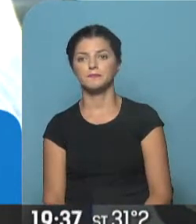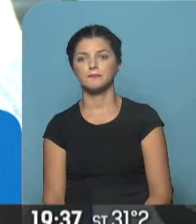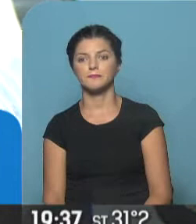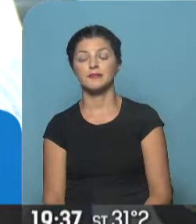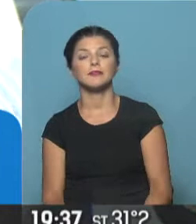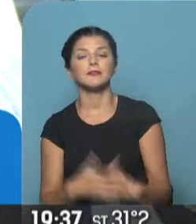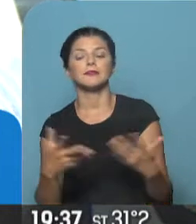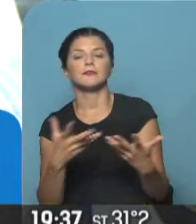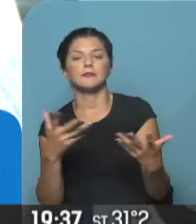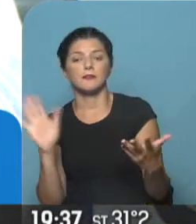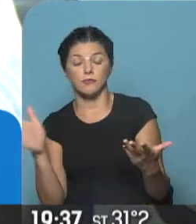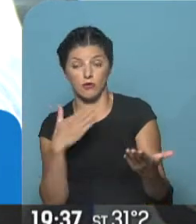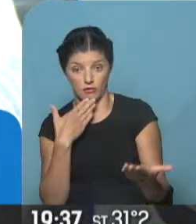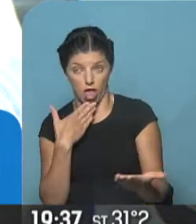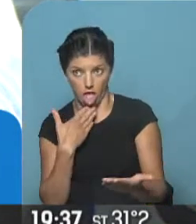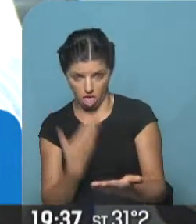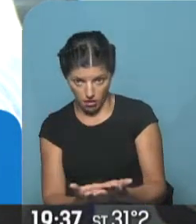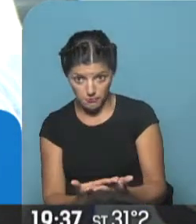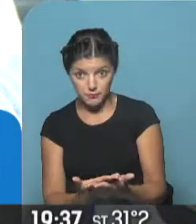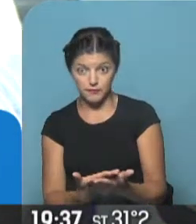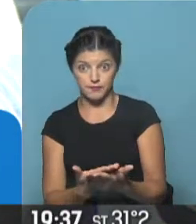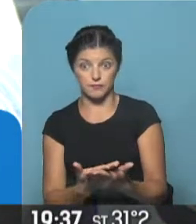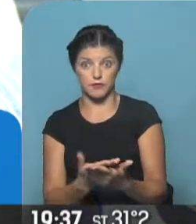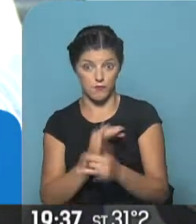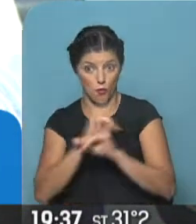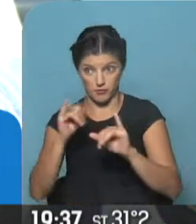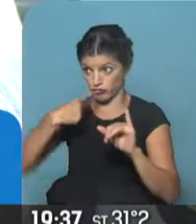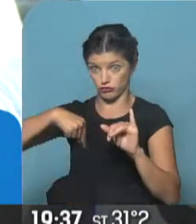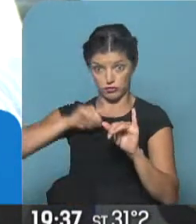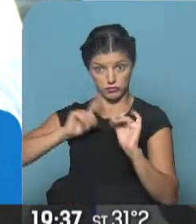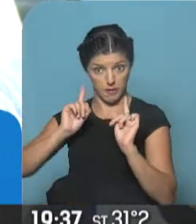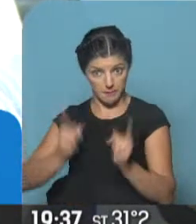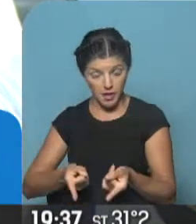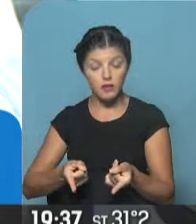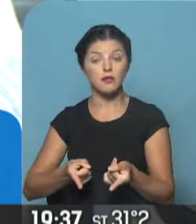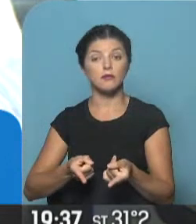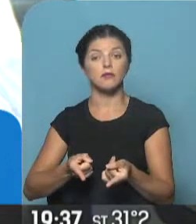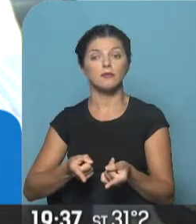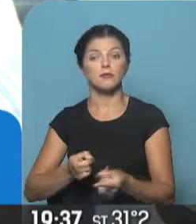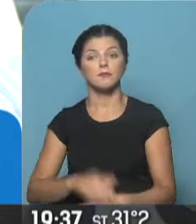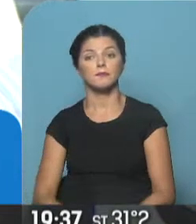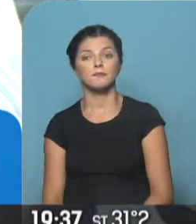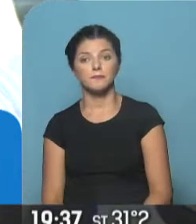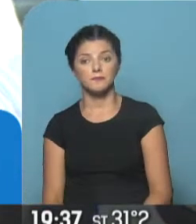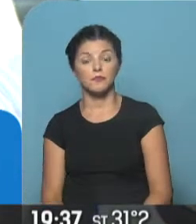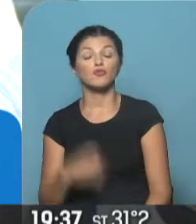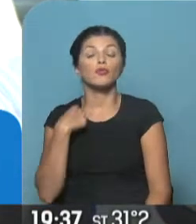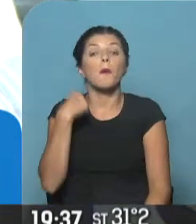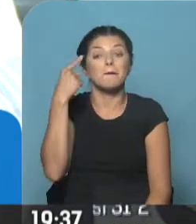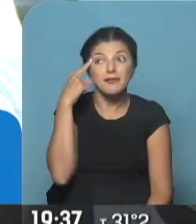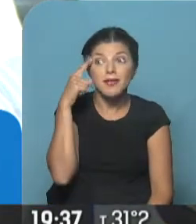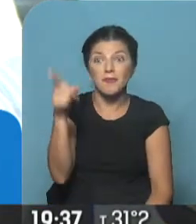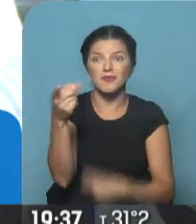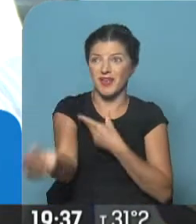Nos ha sorprendido toda la noticia, inclusive a nosotros, que estábamos manejando la posibilidad de